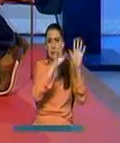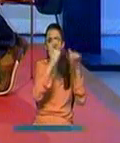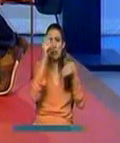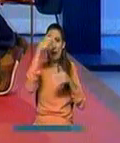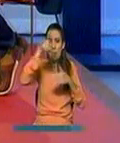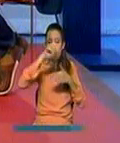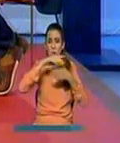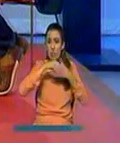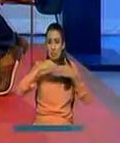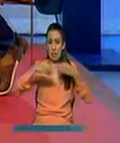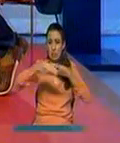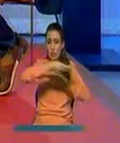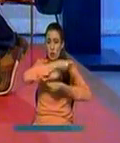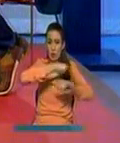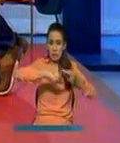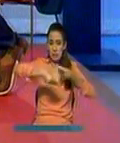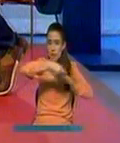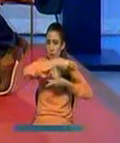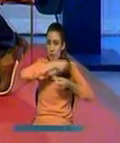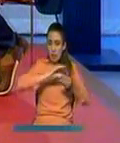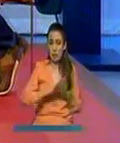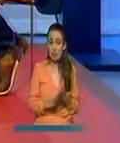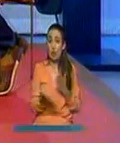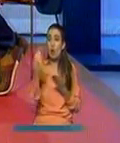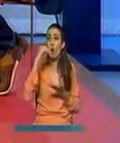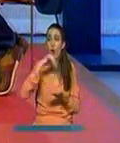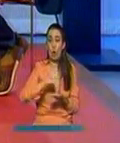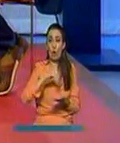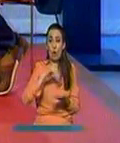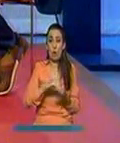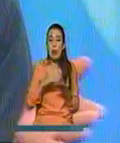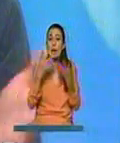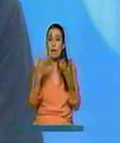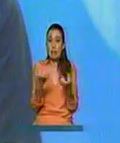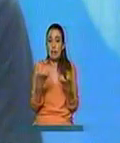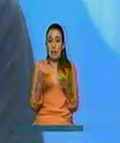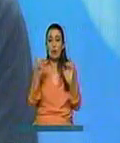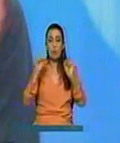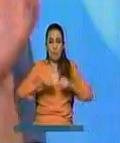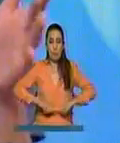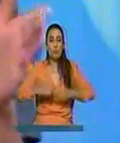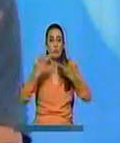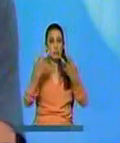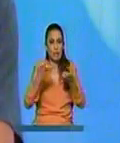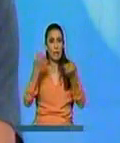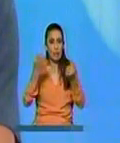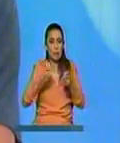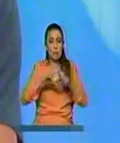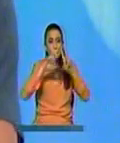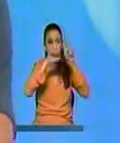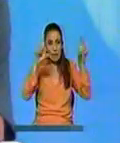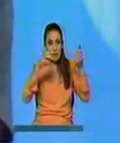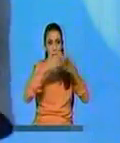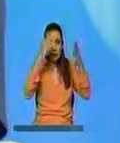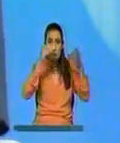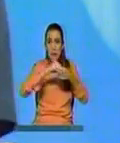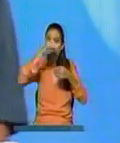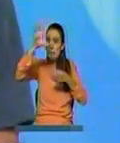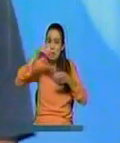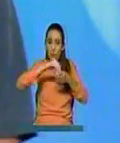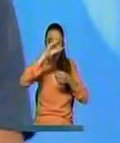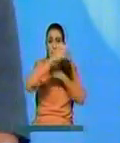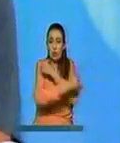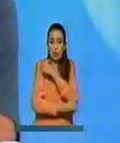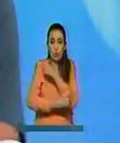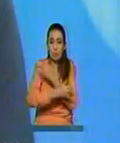plantas. Entonces, repito a lo que iba antes, queremos que esto pase, queremos que estas industrias pequeñas, locales, se vuelvan exportables,